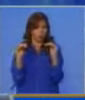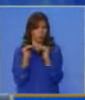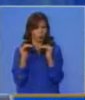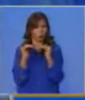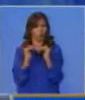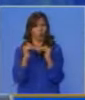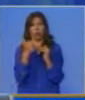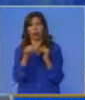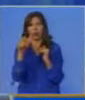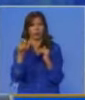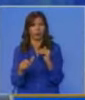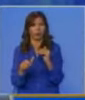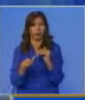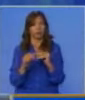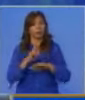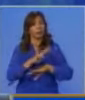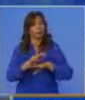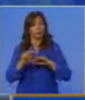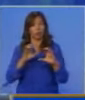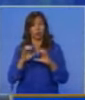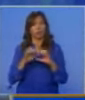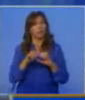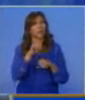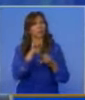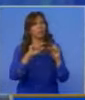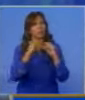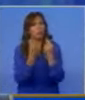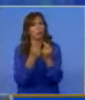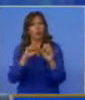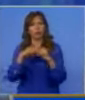se refirió al reclamo de algunos grupos sociales